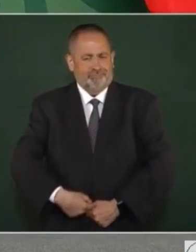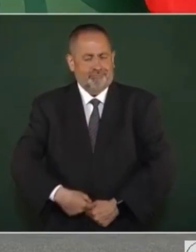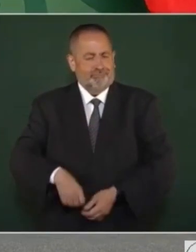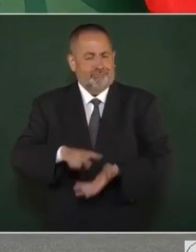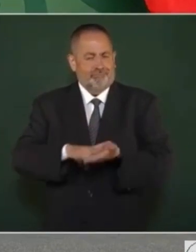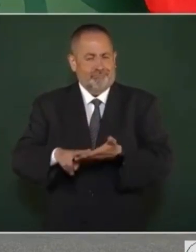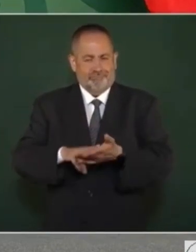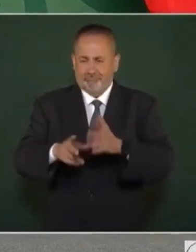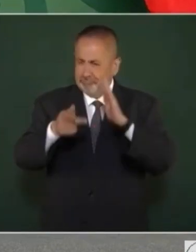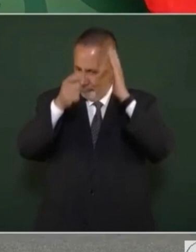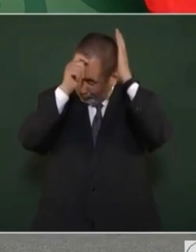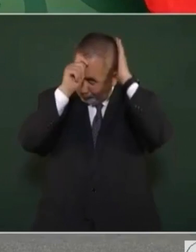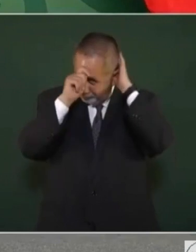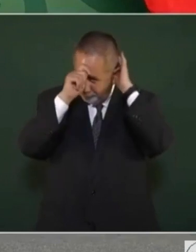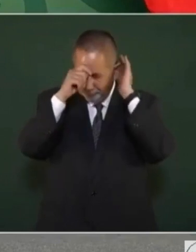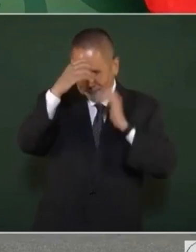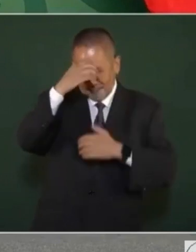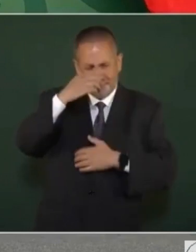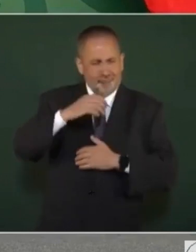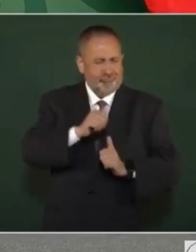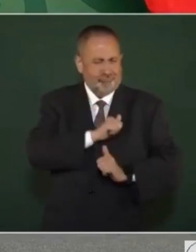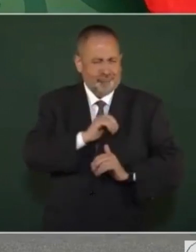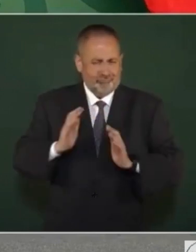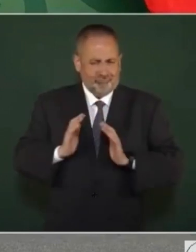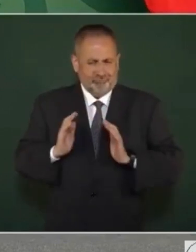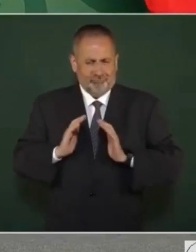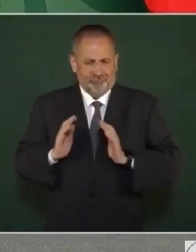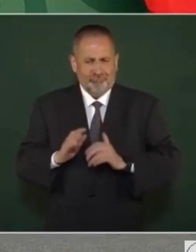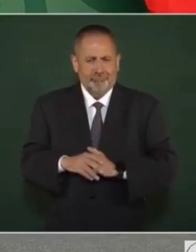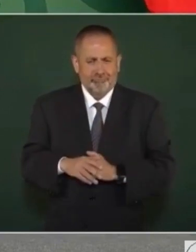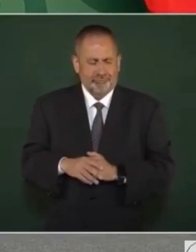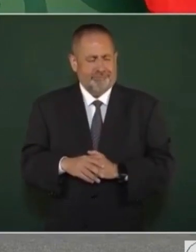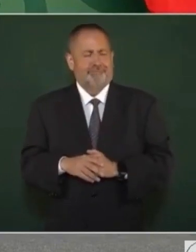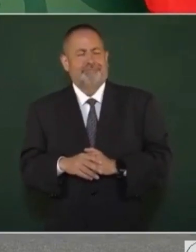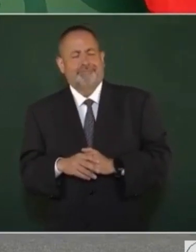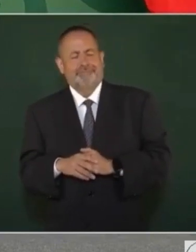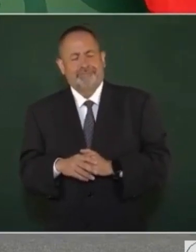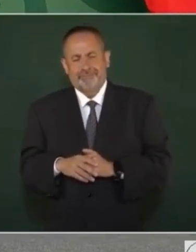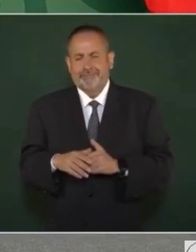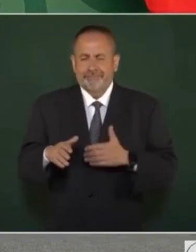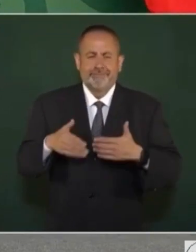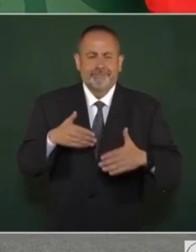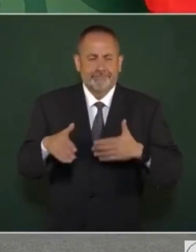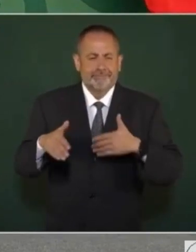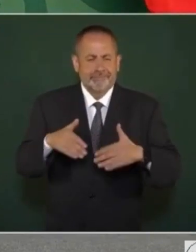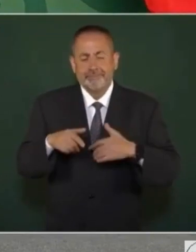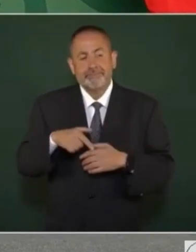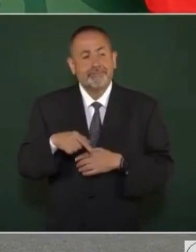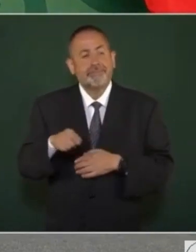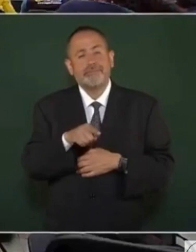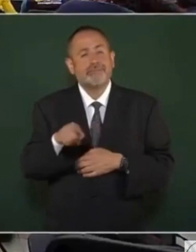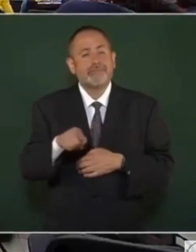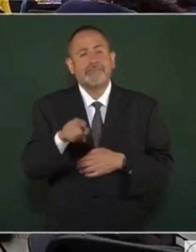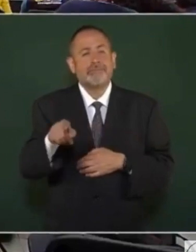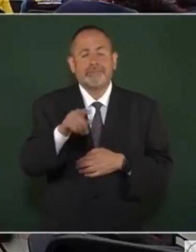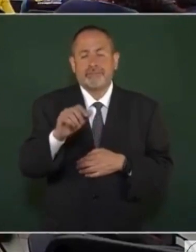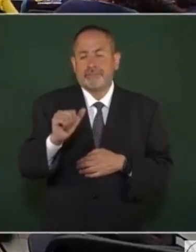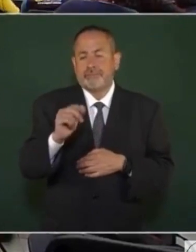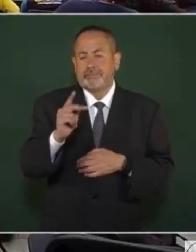verde y su gorra. Y todavía en el camino hacia Patzingán, que es tierra